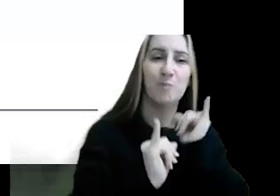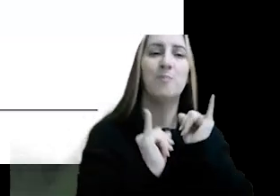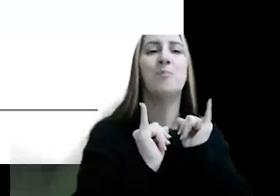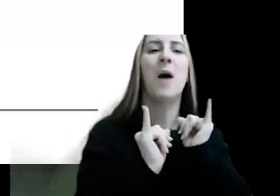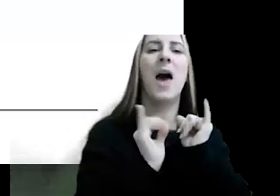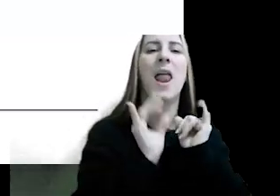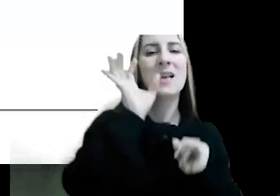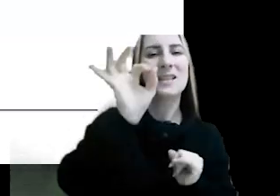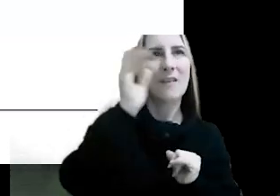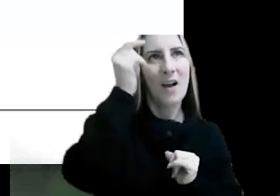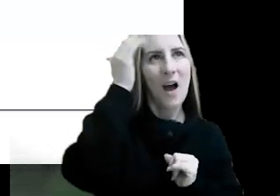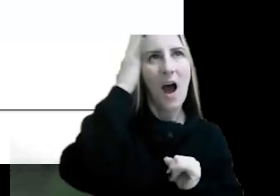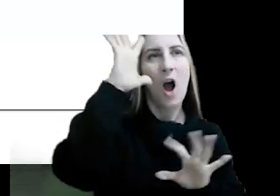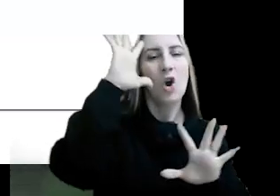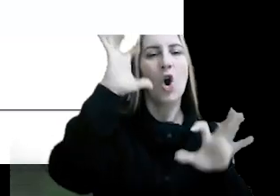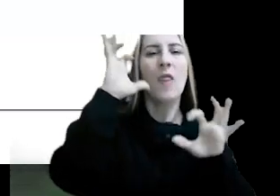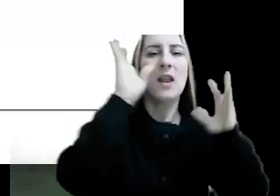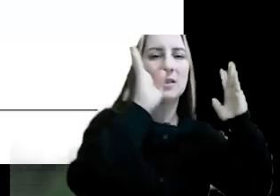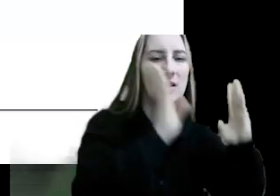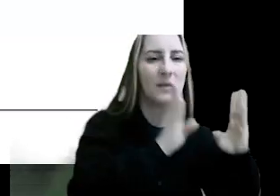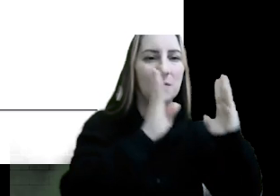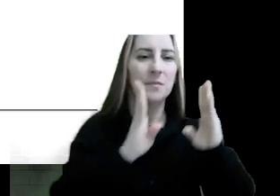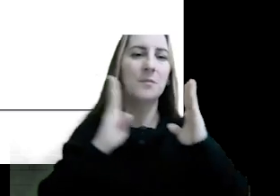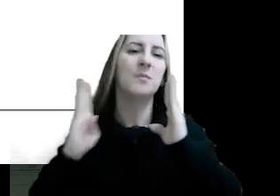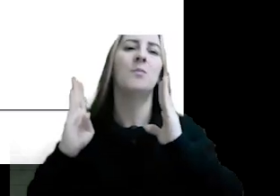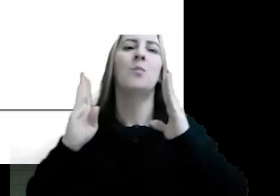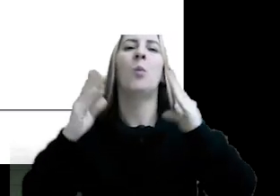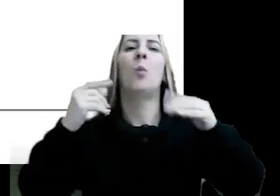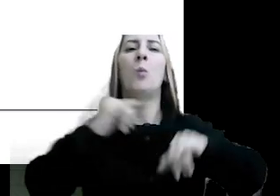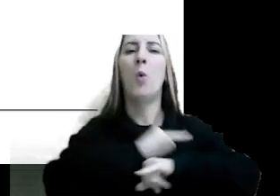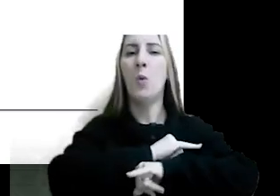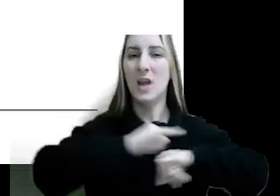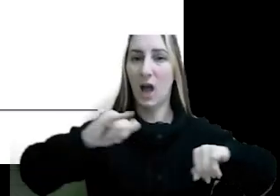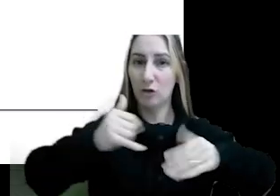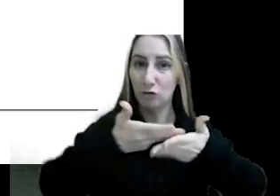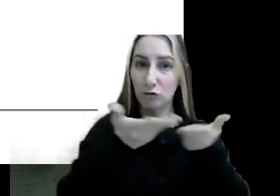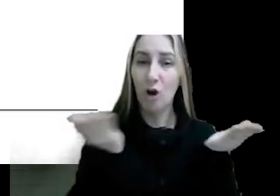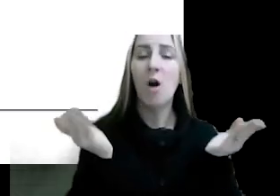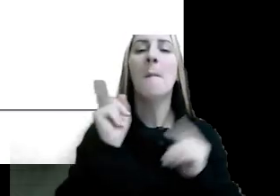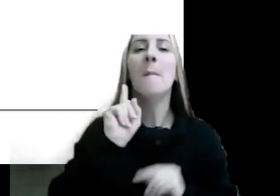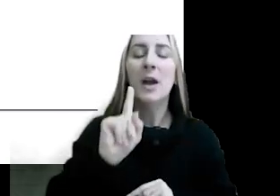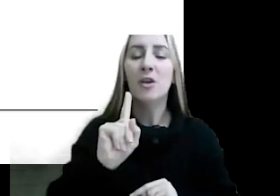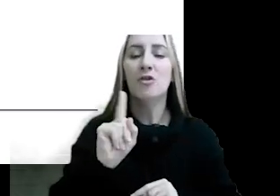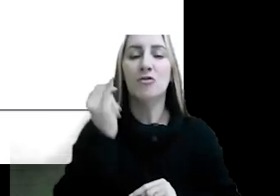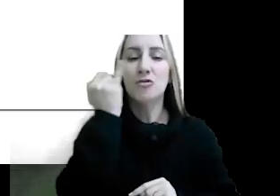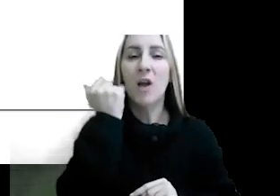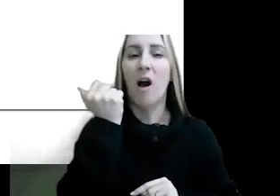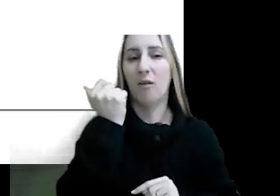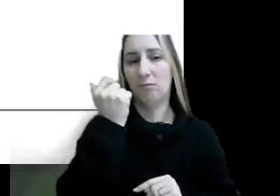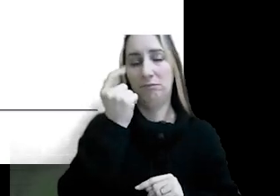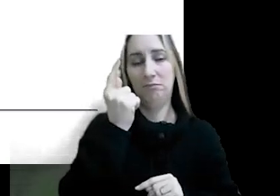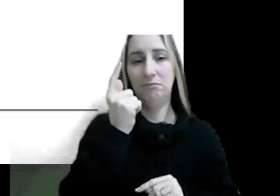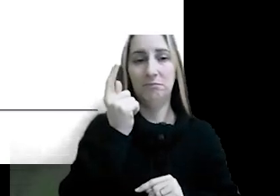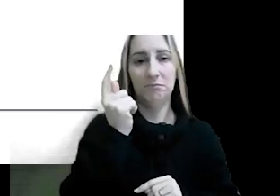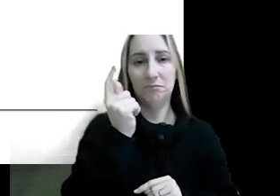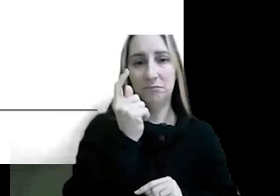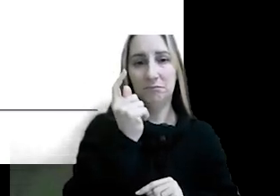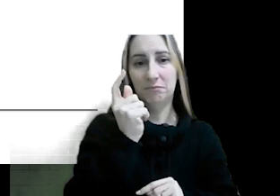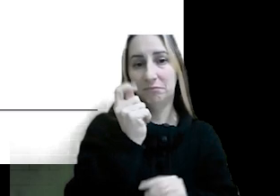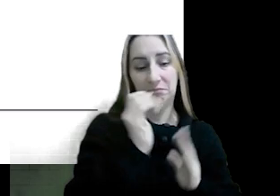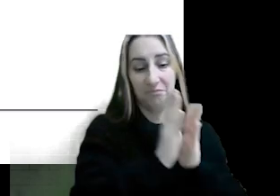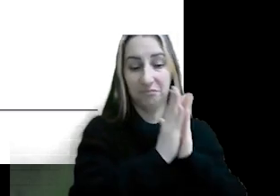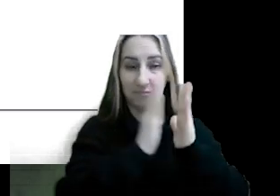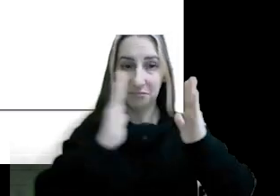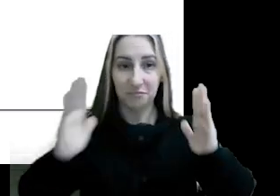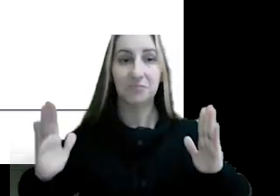secuencia del orden de las publicaciones, pero que han sido tratadas a lo largo de su desarrollo, por ejemplo,